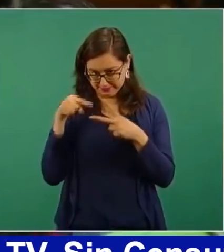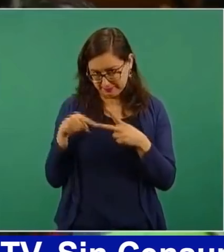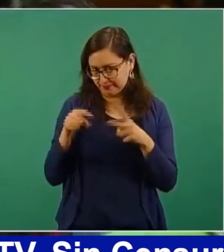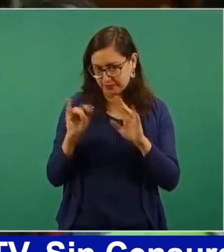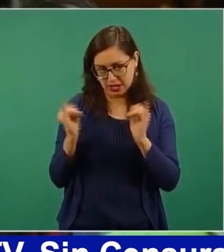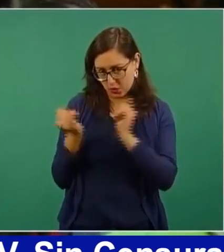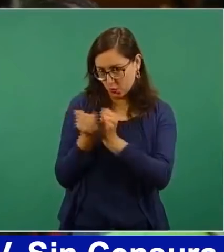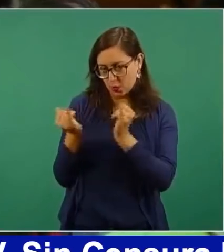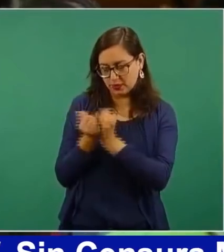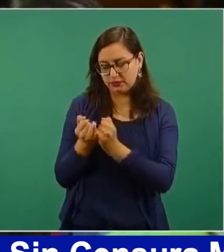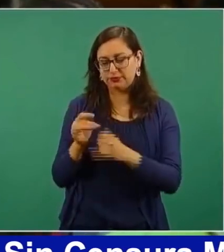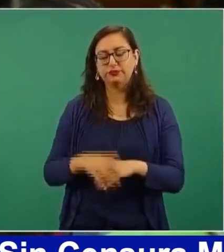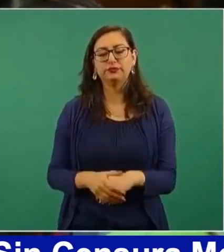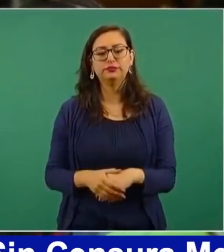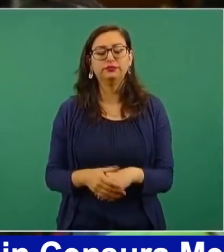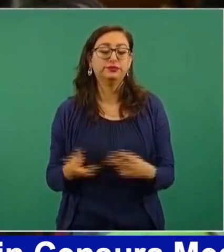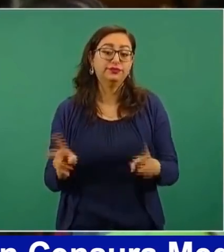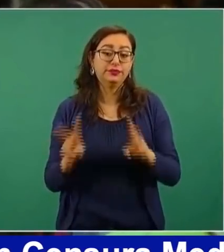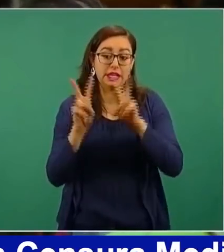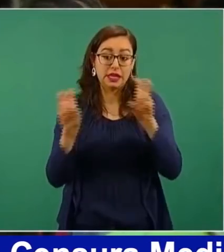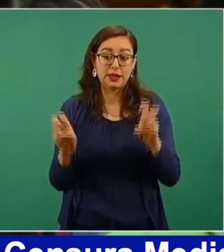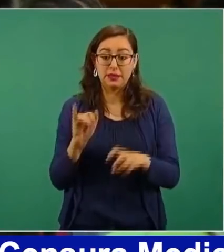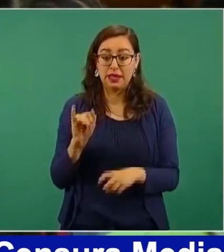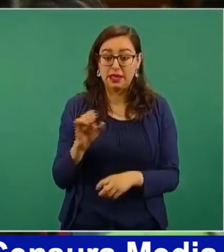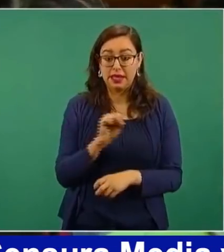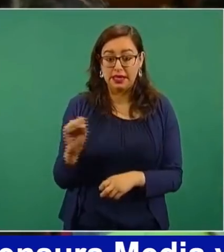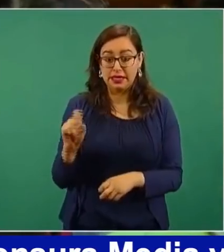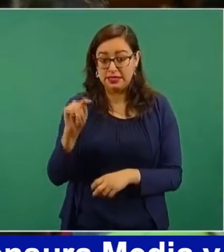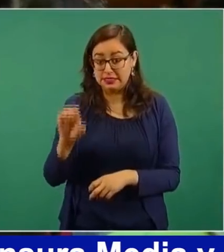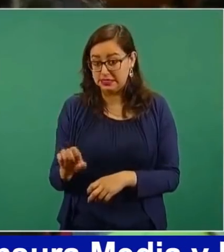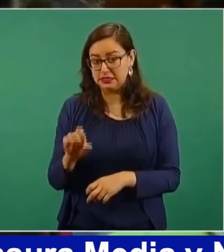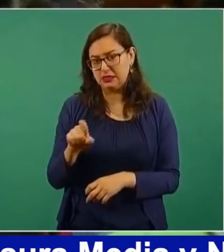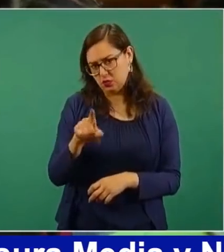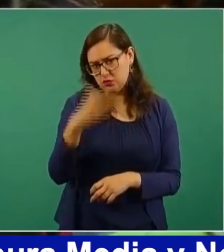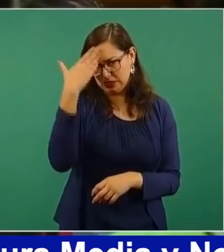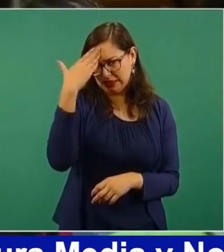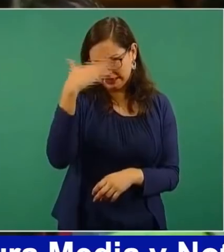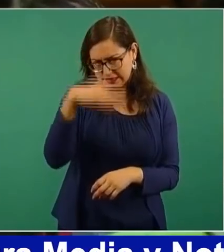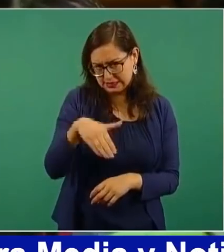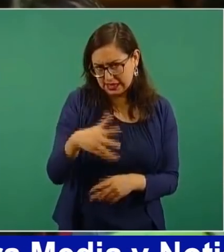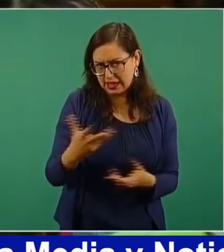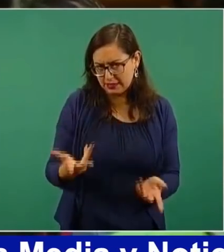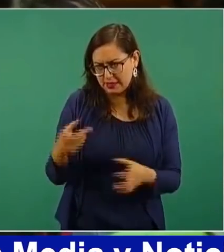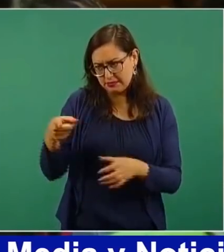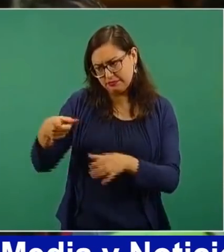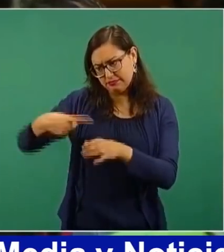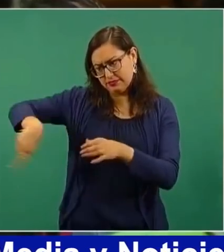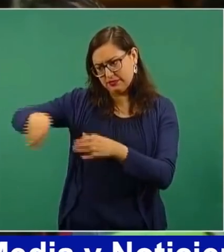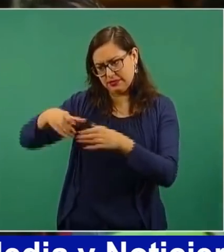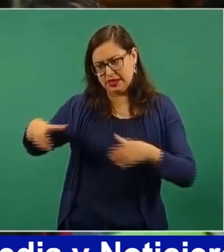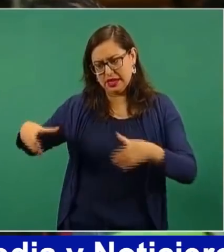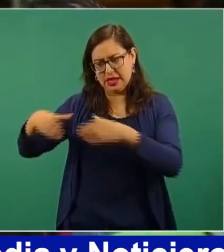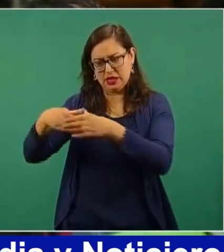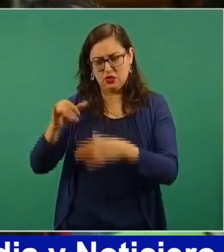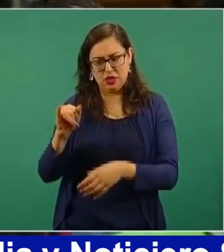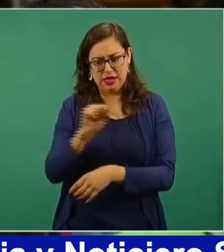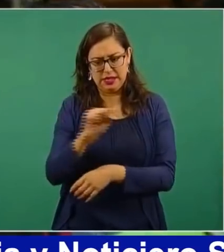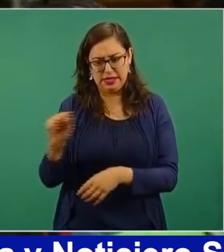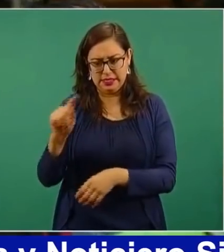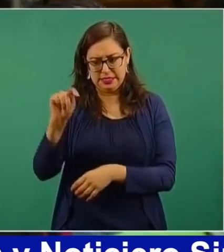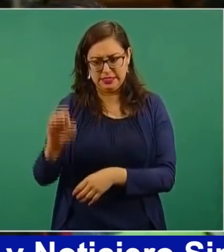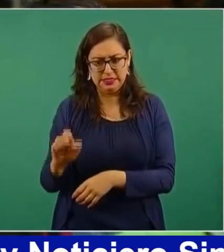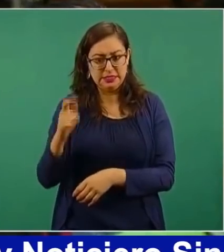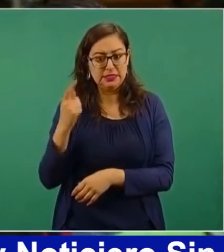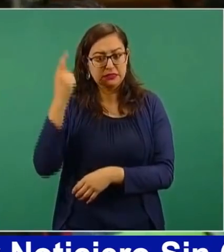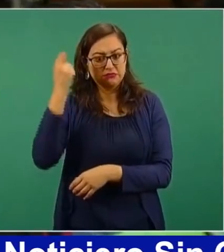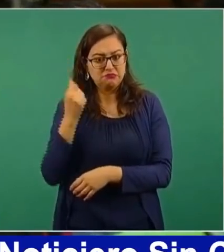que se ha estado protestando por parte de muchos de ellos por así lo señalan ellos, le quiero poner el contexto para la